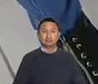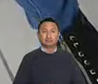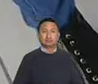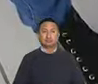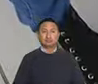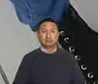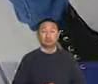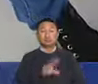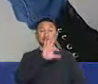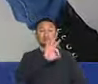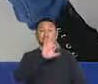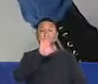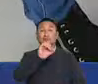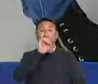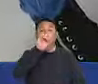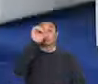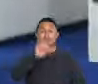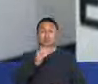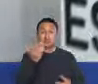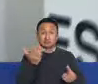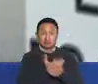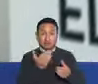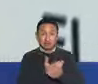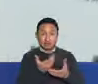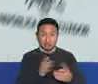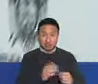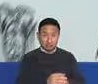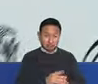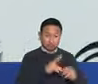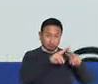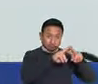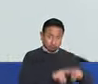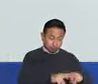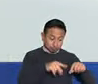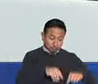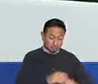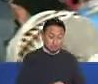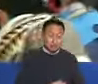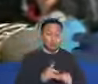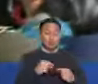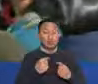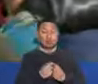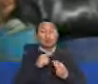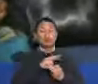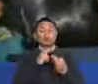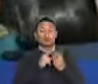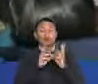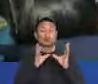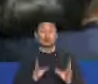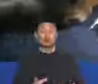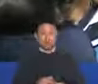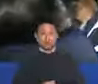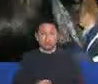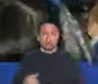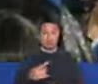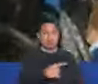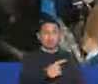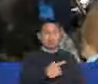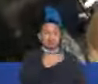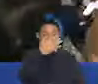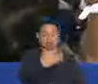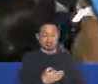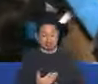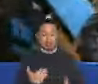Con el 99% de las actas escrutadas, el bloque político Revolución Ciudadana confirmó